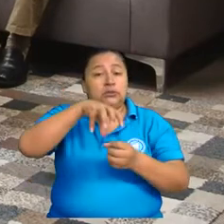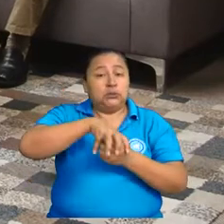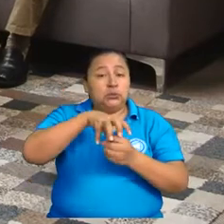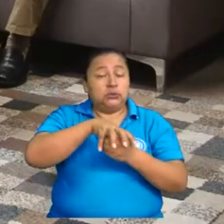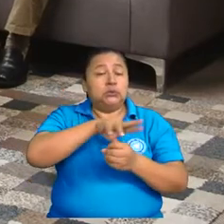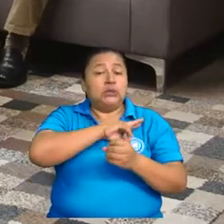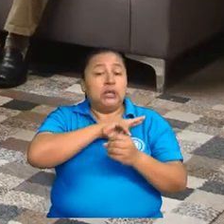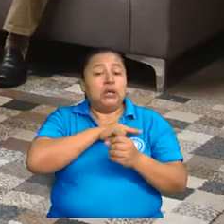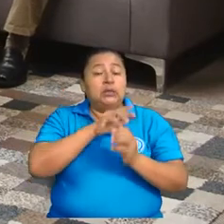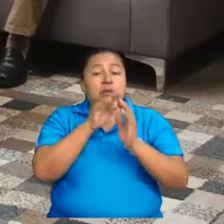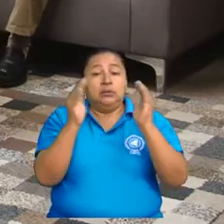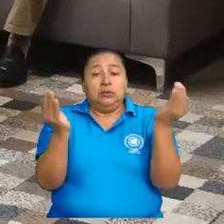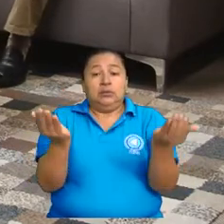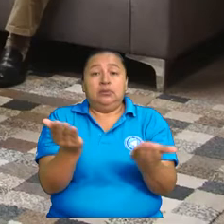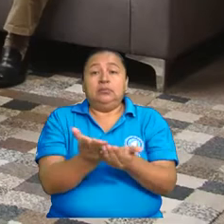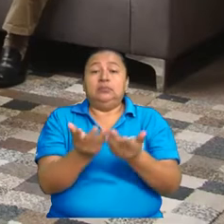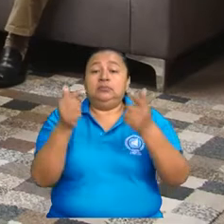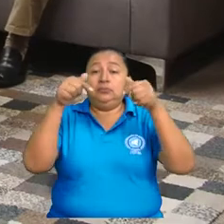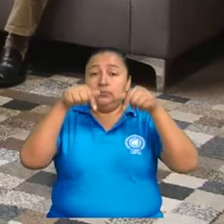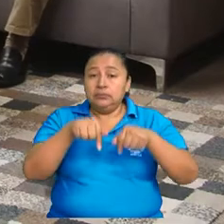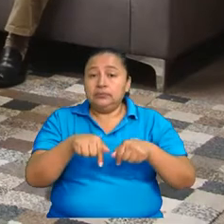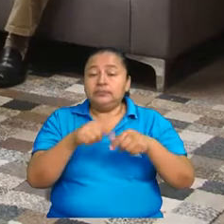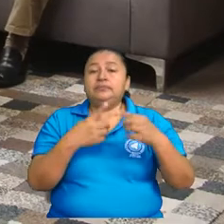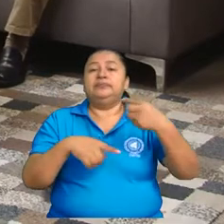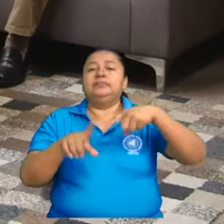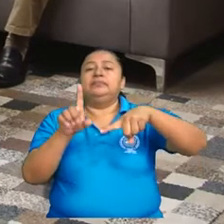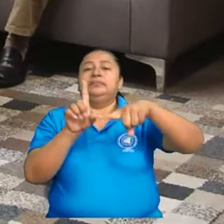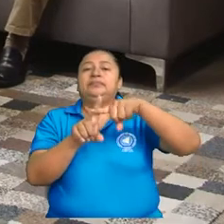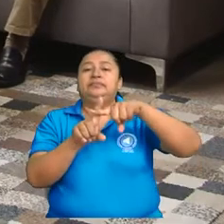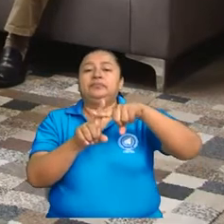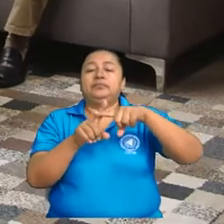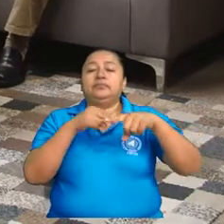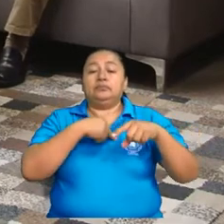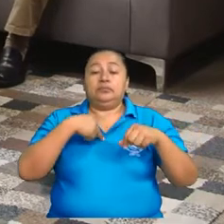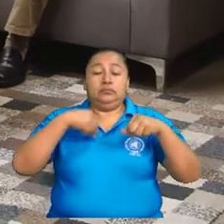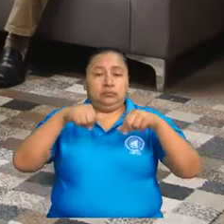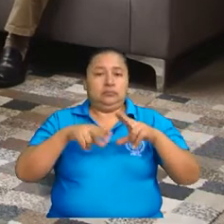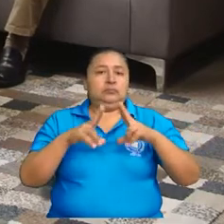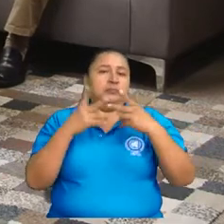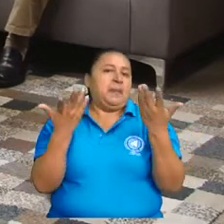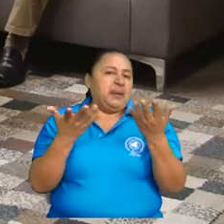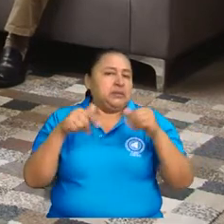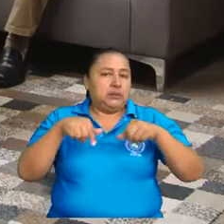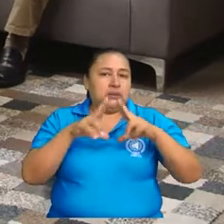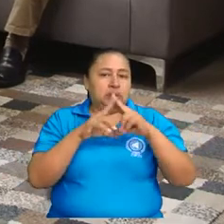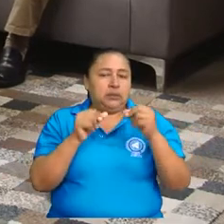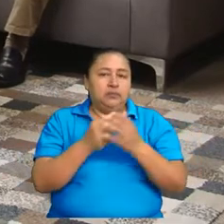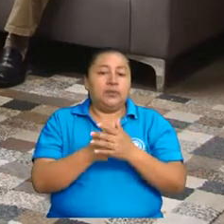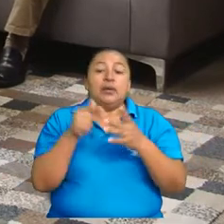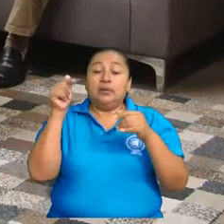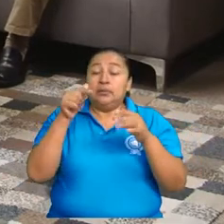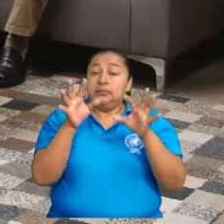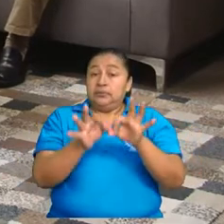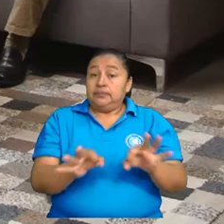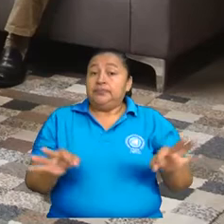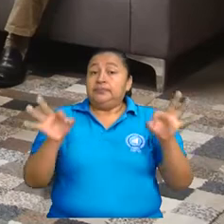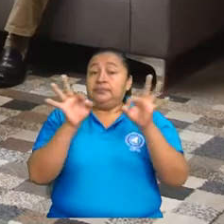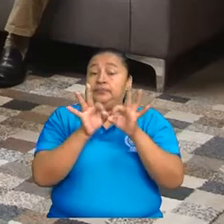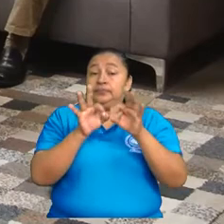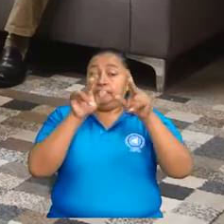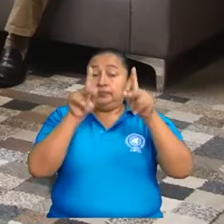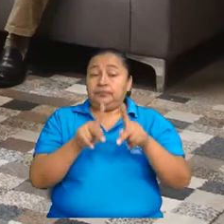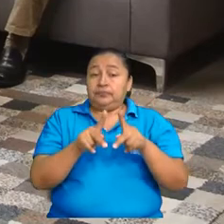estaba aconteciendo en el mundo y ahora pues sumado a eso lo que está pasando en el país. Y eso es clave para que la población, una vez